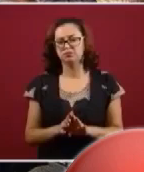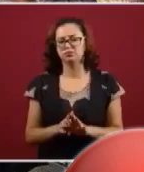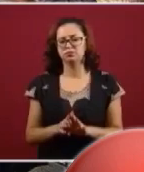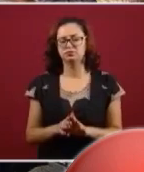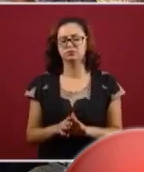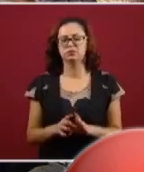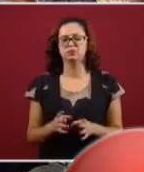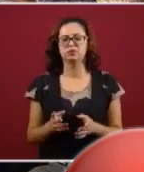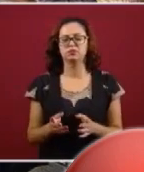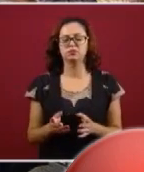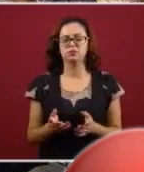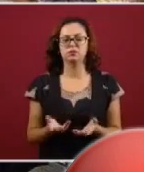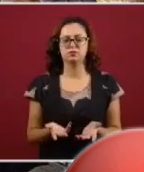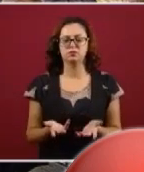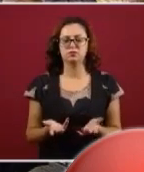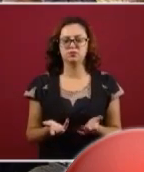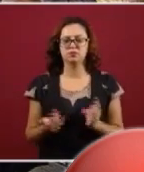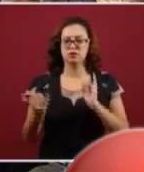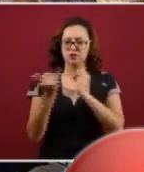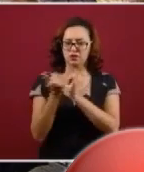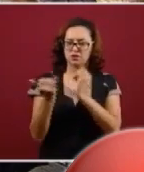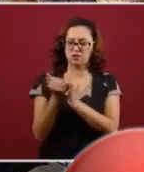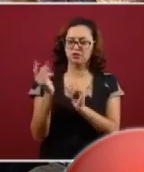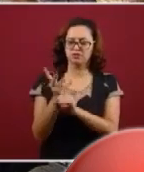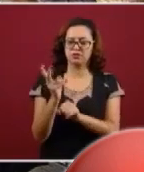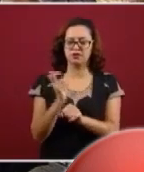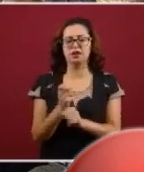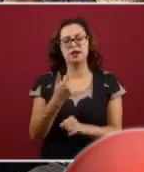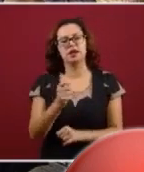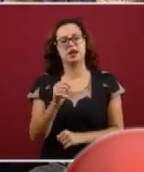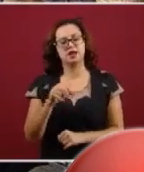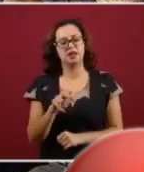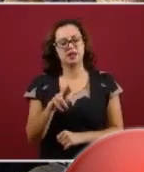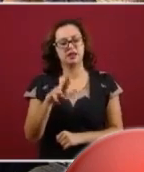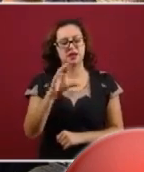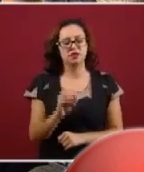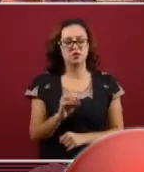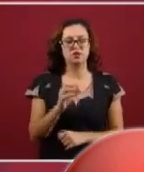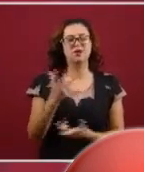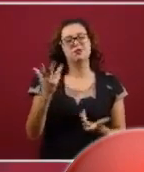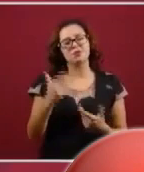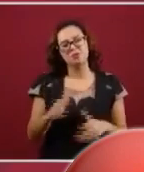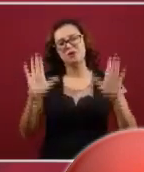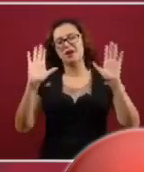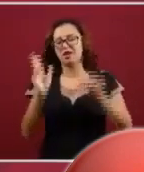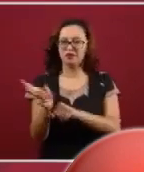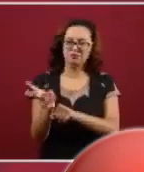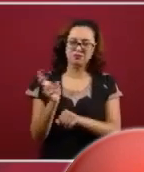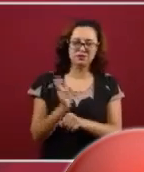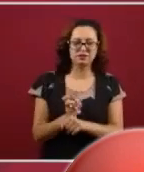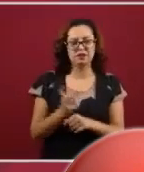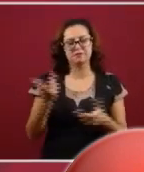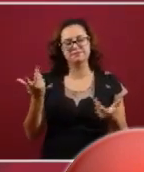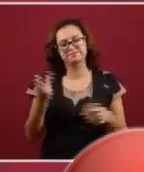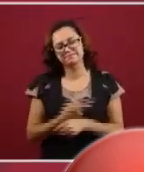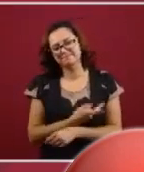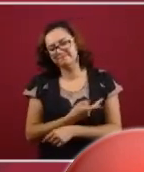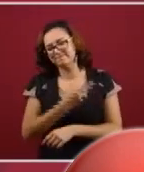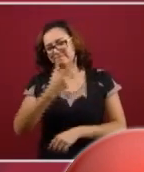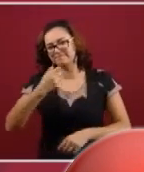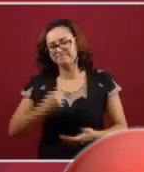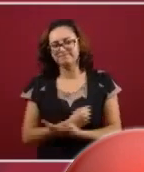Estuvimos invitado a Genaro Villamil, se nos pasó, pero tú puedes